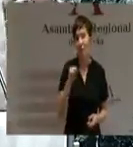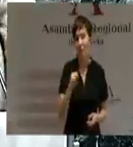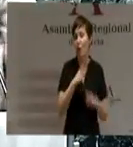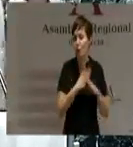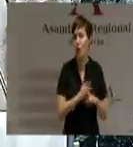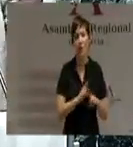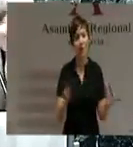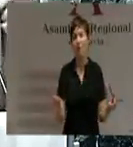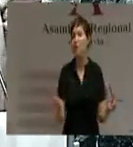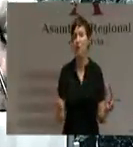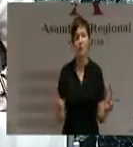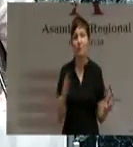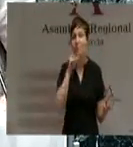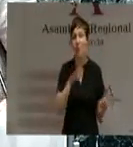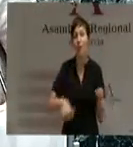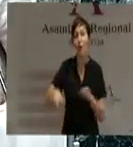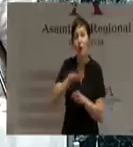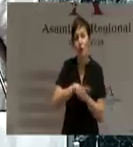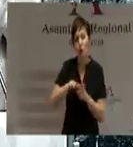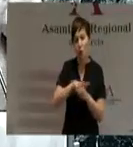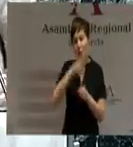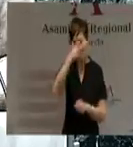las necesidades de la comarca de Cartagena.